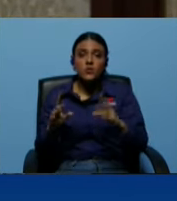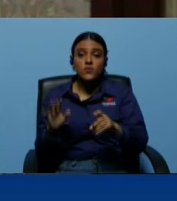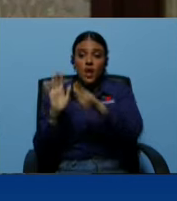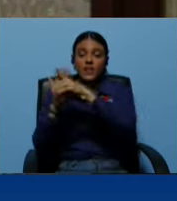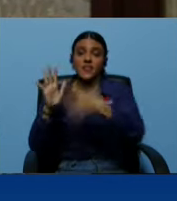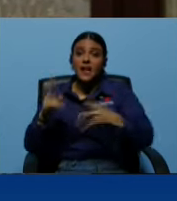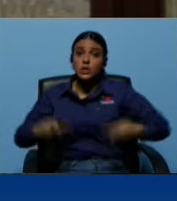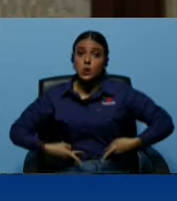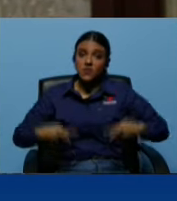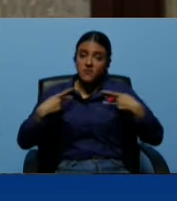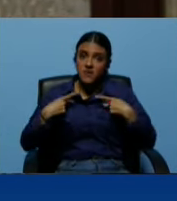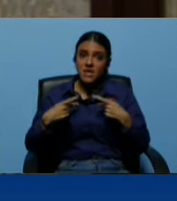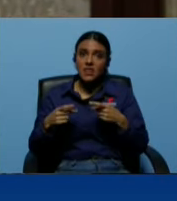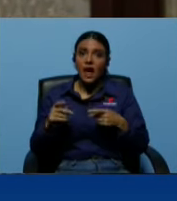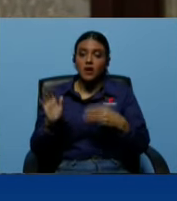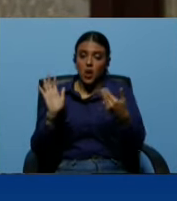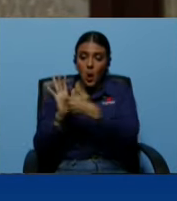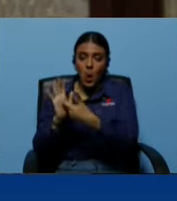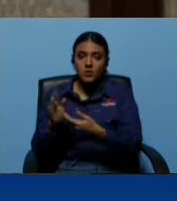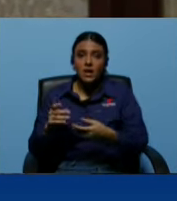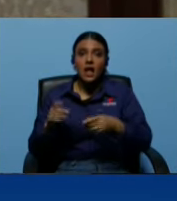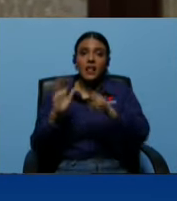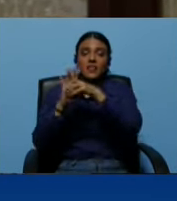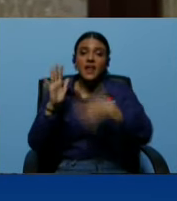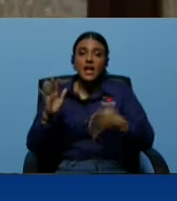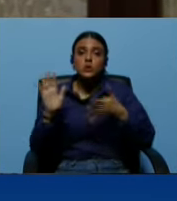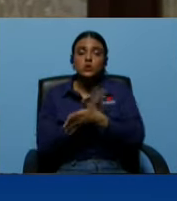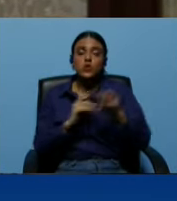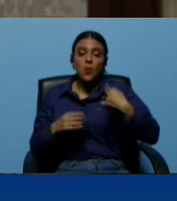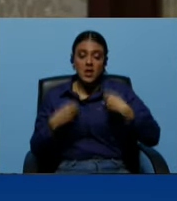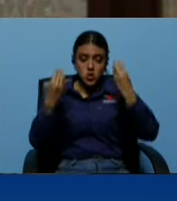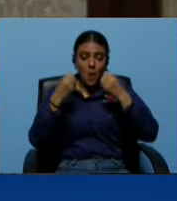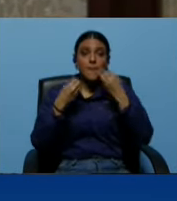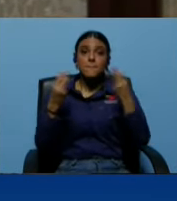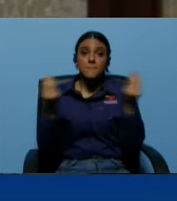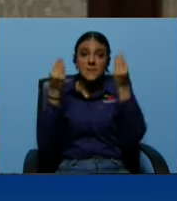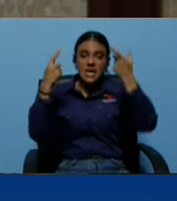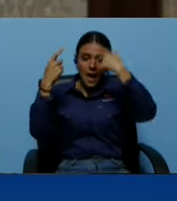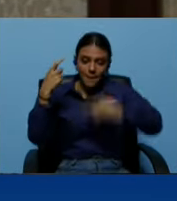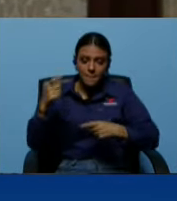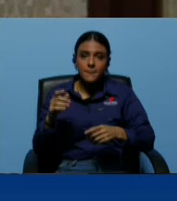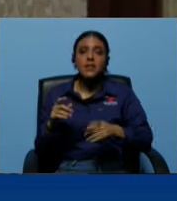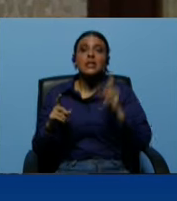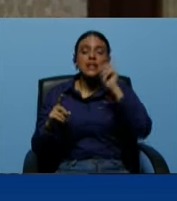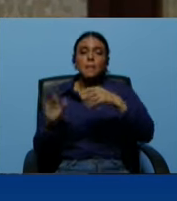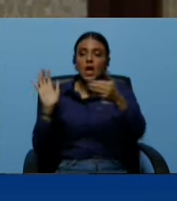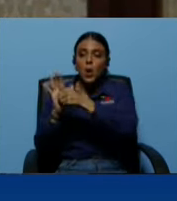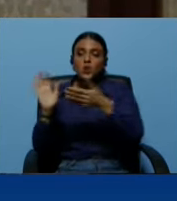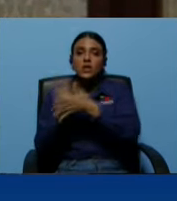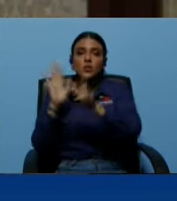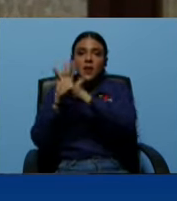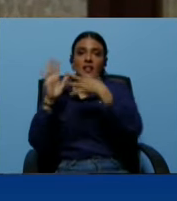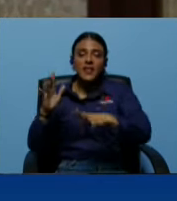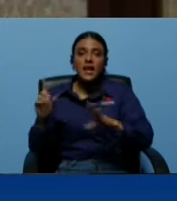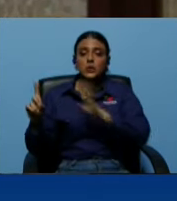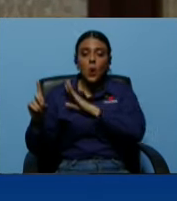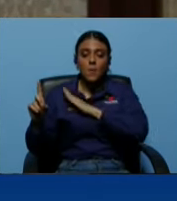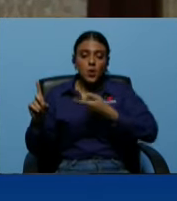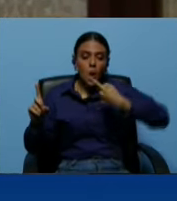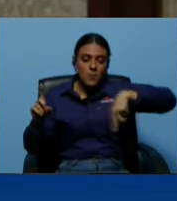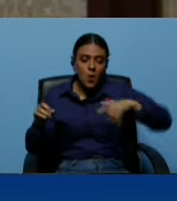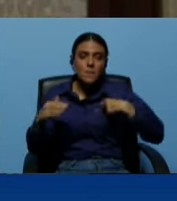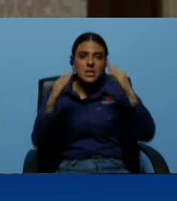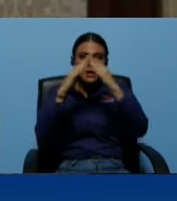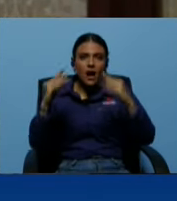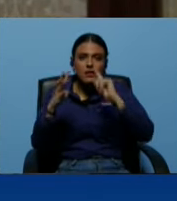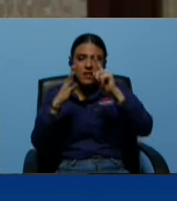la vida, el derecho a la integridad personal, el derecho a la propiedad y el derecho a la diversidad, que constituye, tal como lo dijo